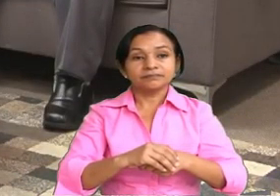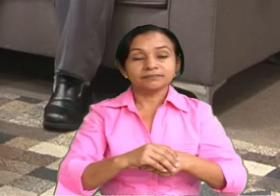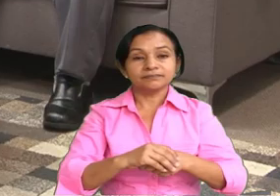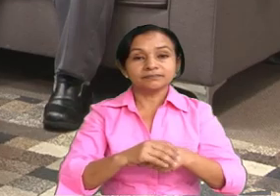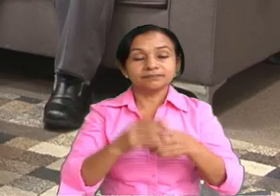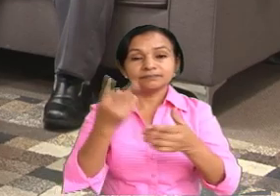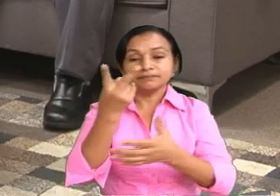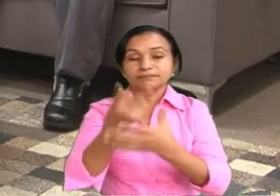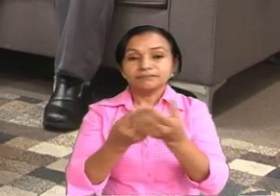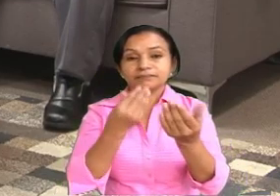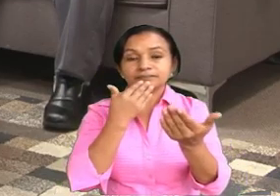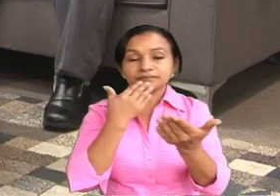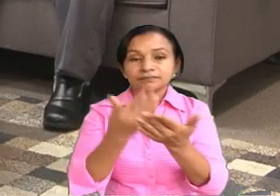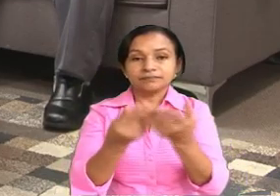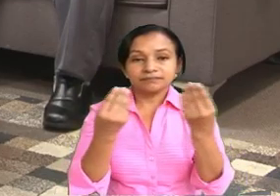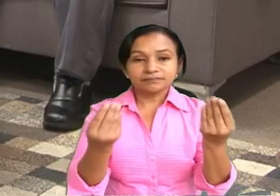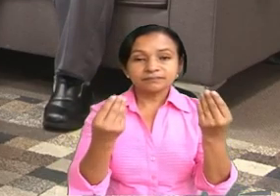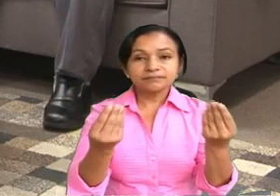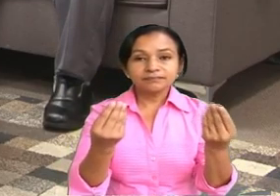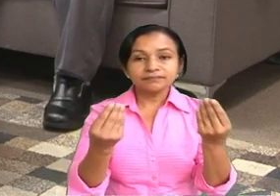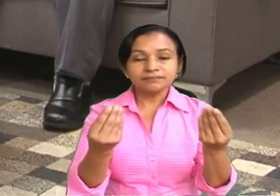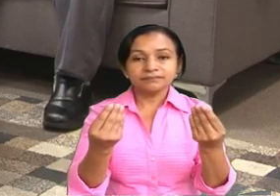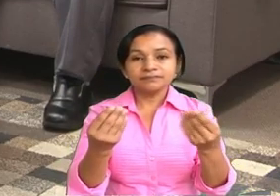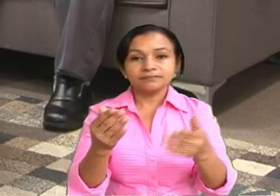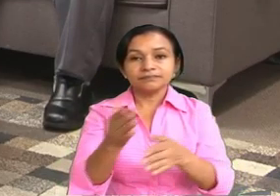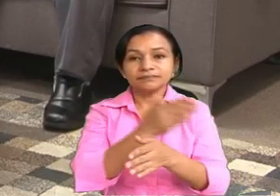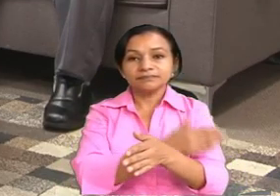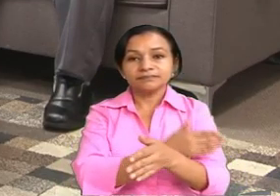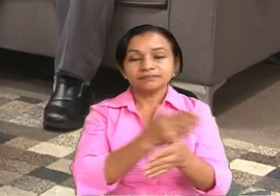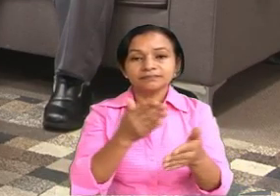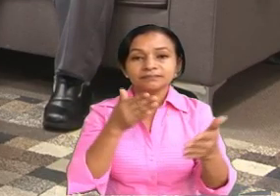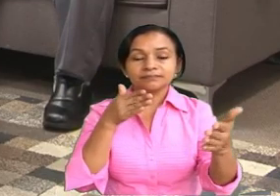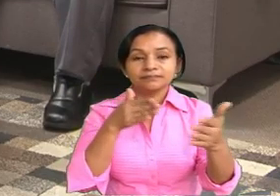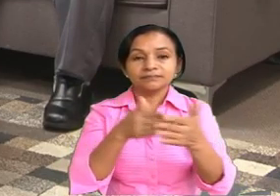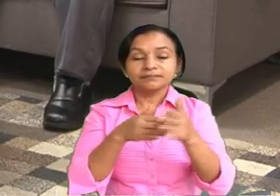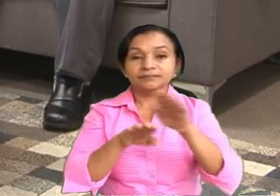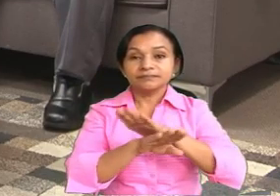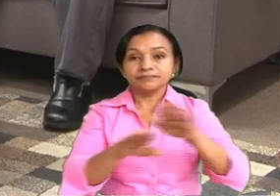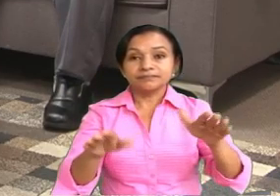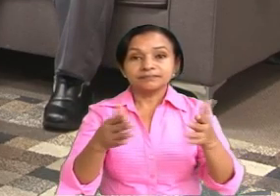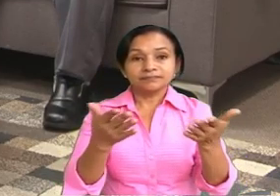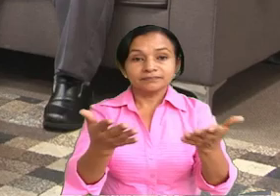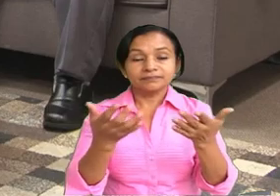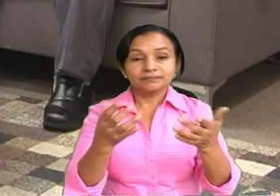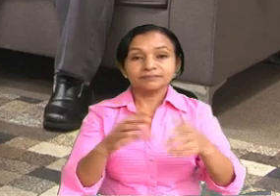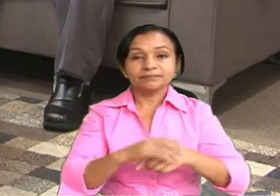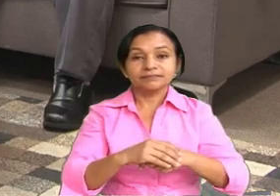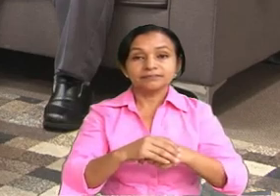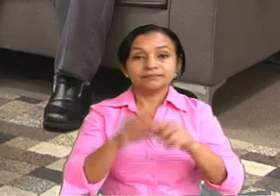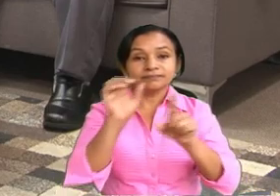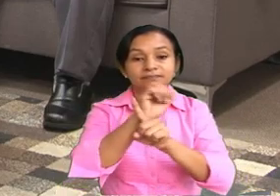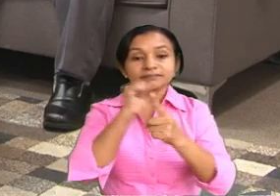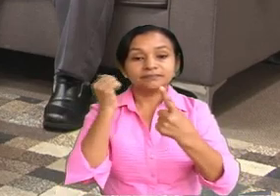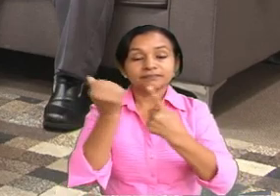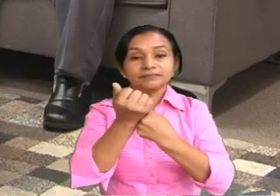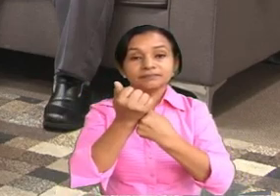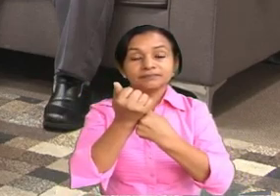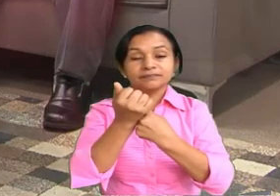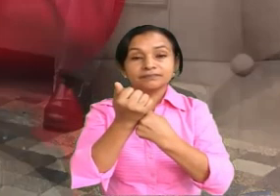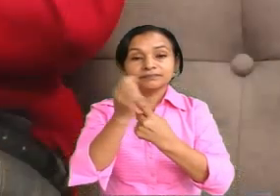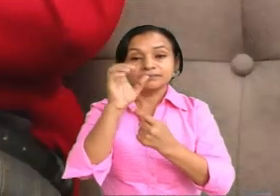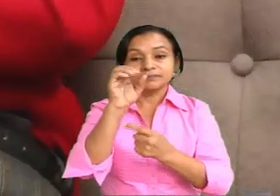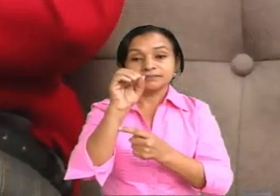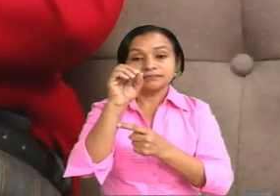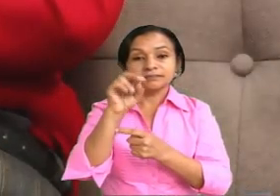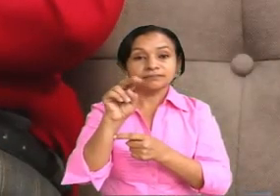a ambos les agradezco su compañía. Antes de que finalicemos, que la Asamblea General de las Naciones